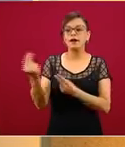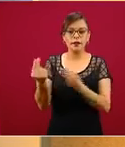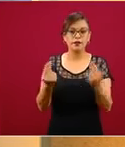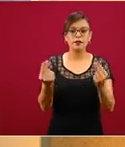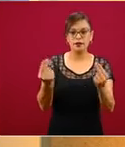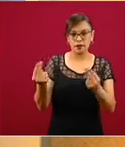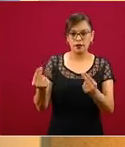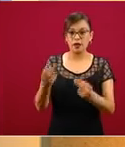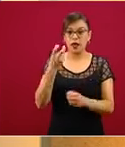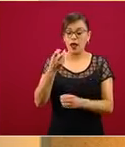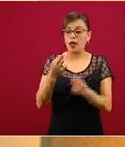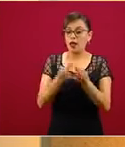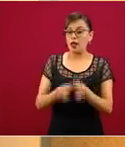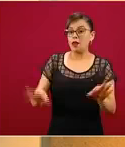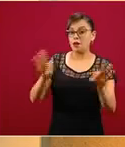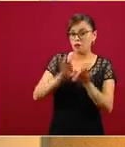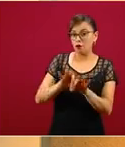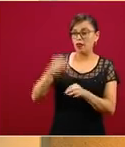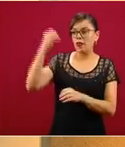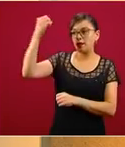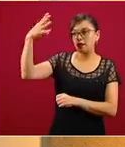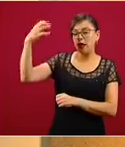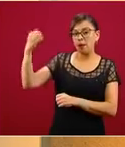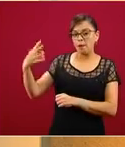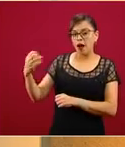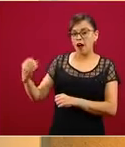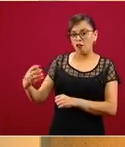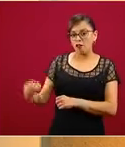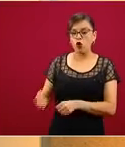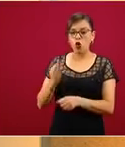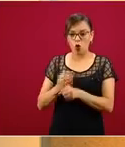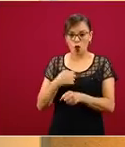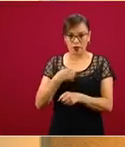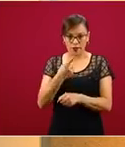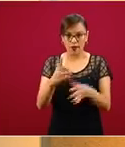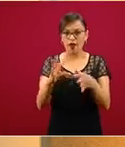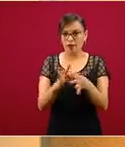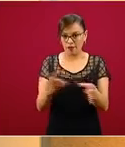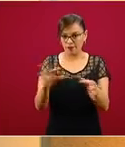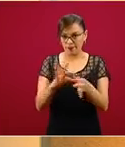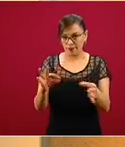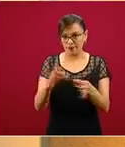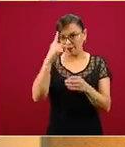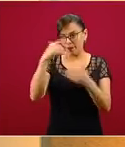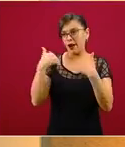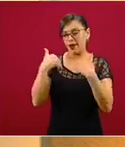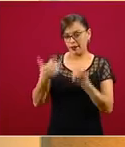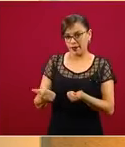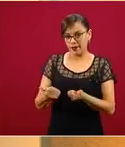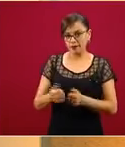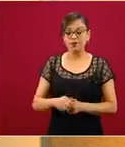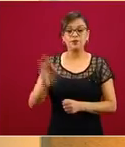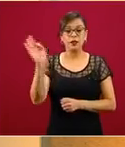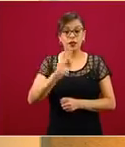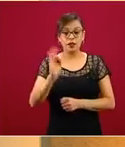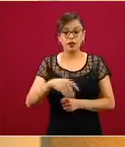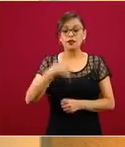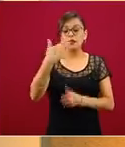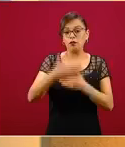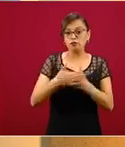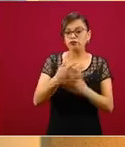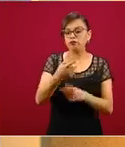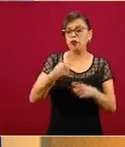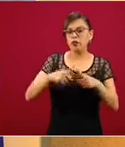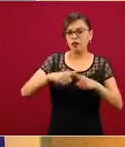el semáforo que explicaré a continuación. Porque si en un momento dado las actividades están contribuyendo a